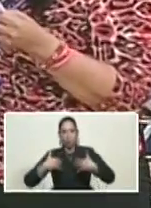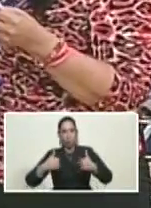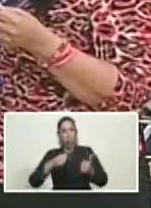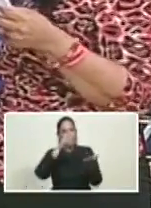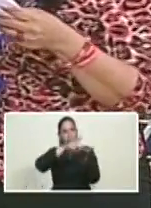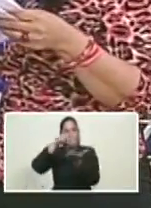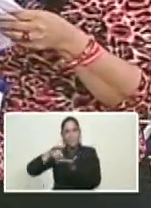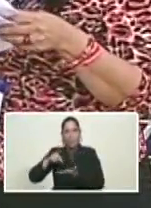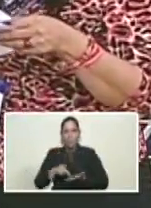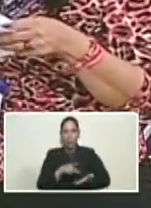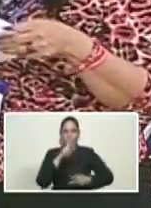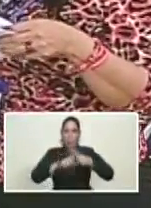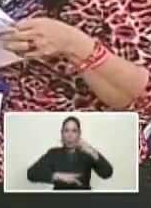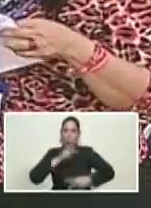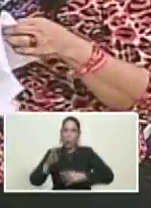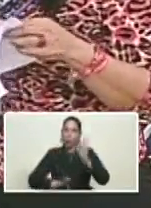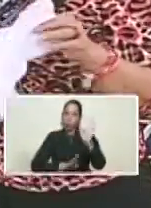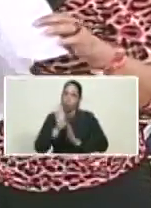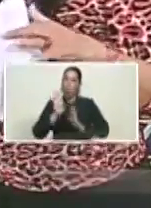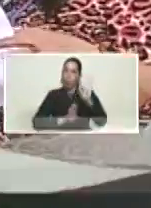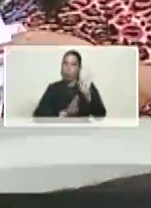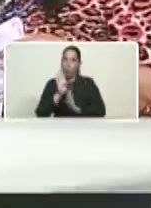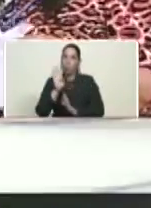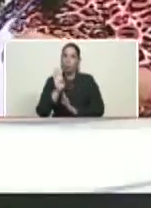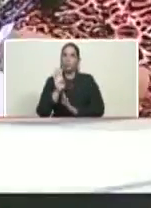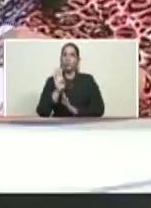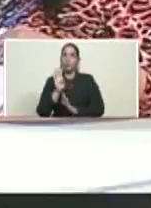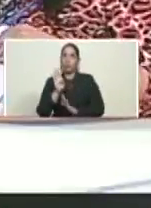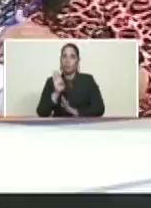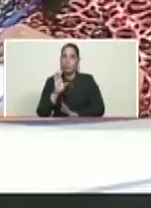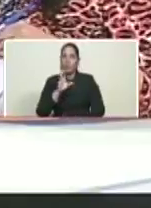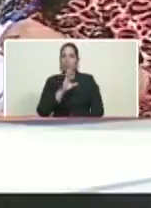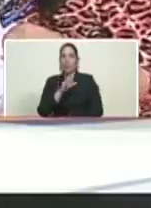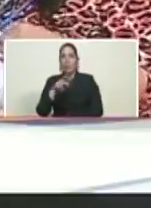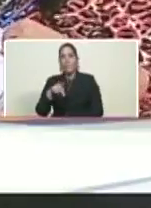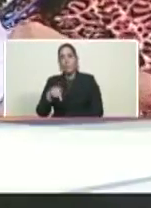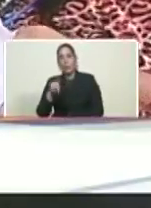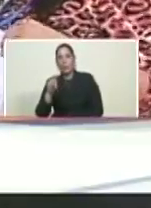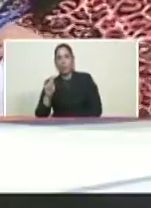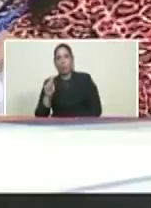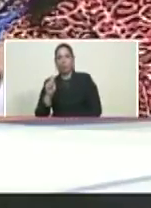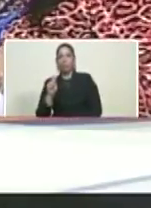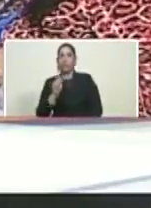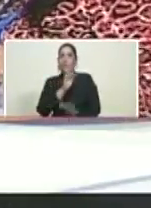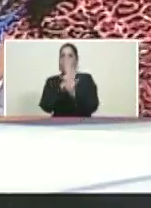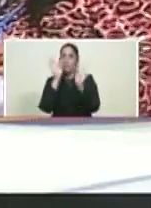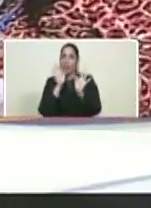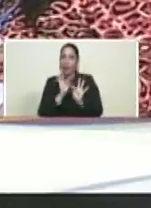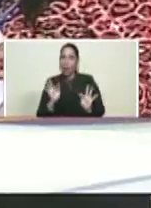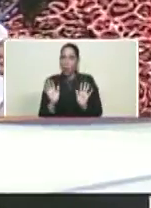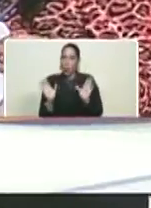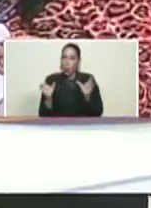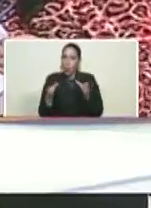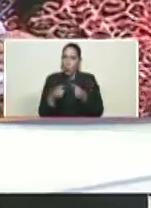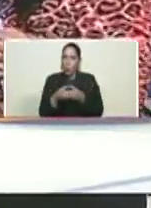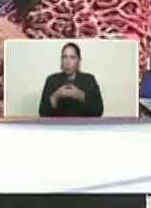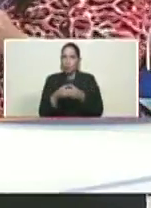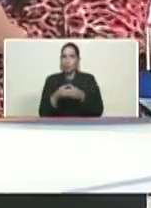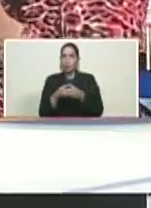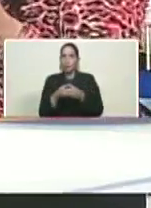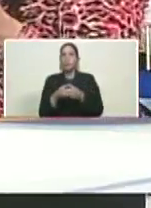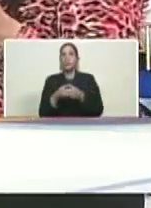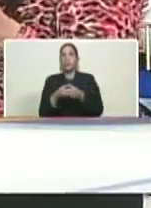participar productivamente a través de los CPT y la federación que los agrupa, FENARCITRA